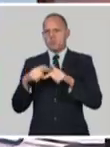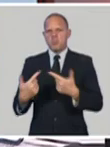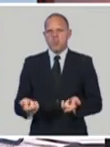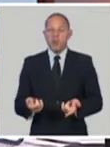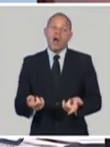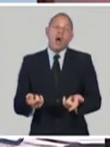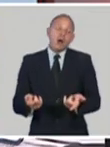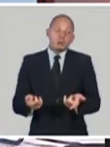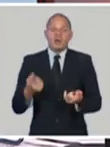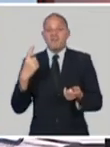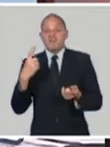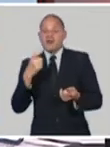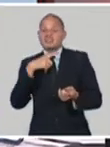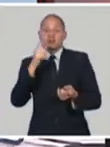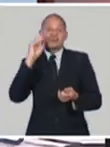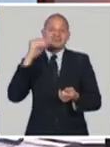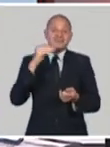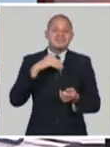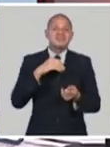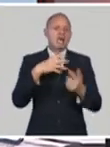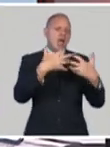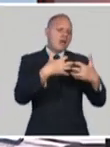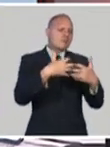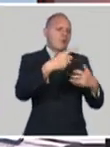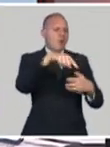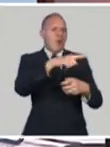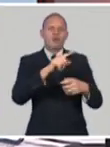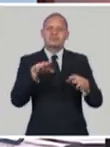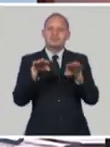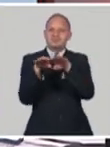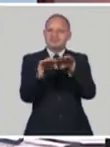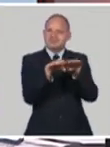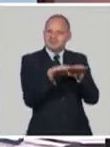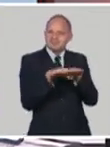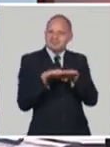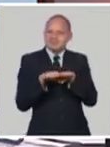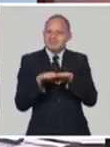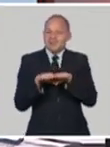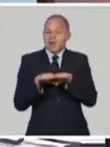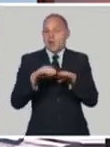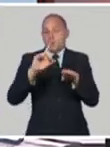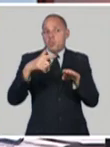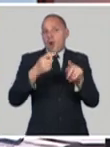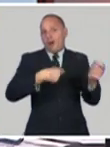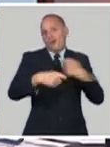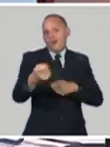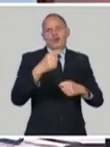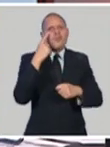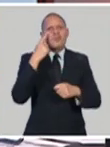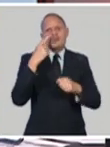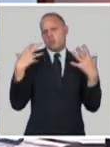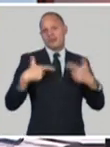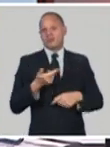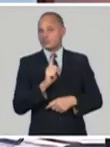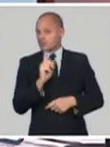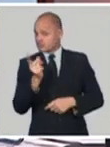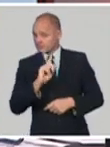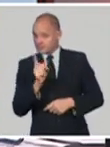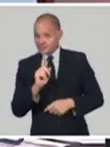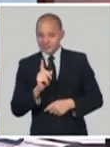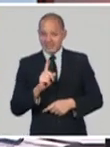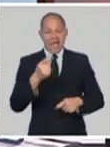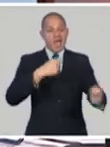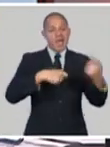macroeconómicos, porque la economía tiene leyes. Lo que pasa es que las leyes de la economía no siempre se